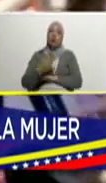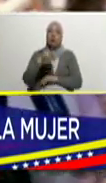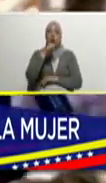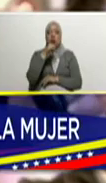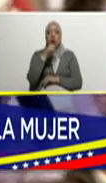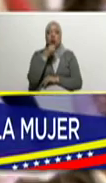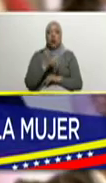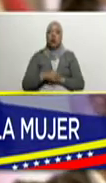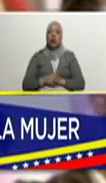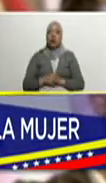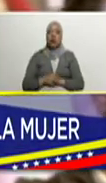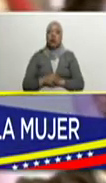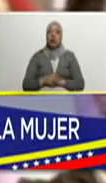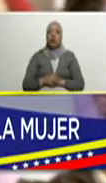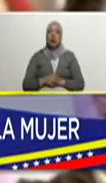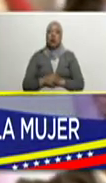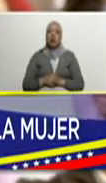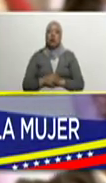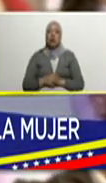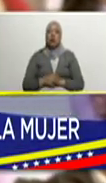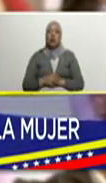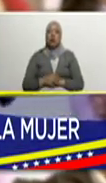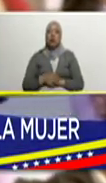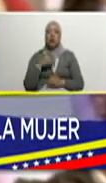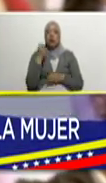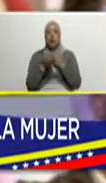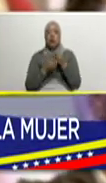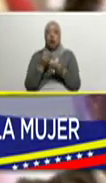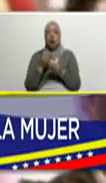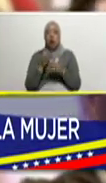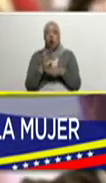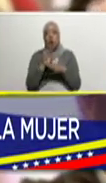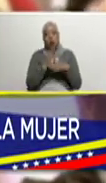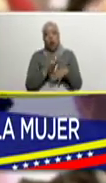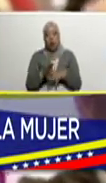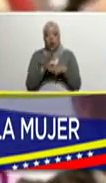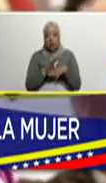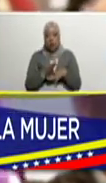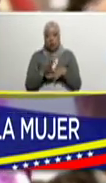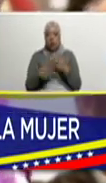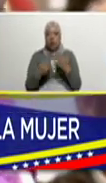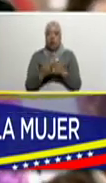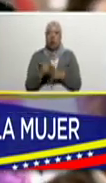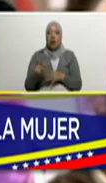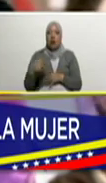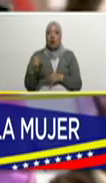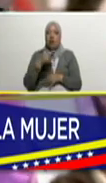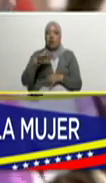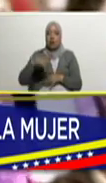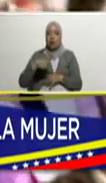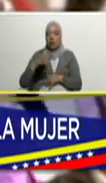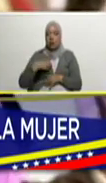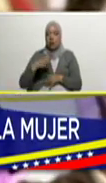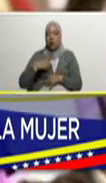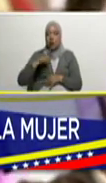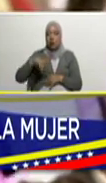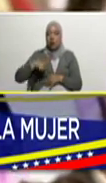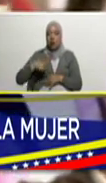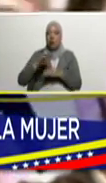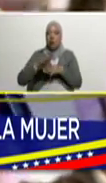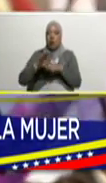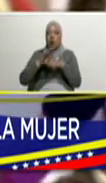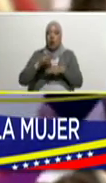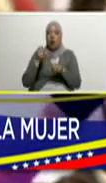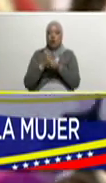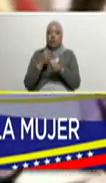estigmas. Y por supuesto tenemos que, a cierta edad, pues cuidarnos para después nosotros poder cuidar a los nuestros.